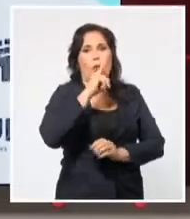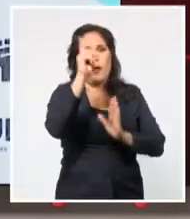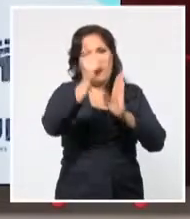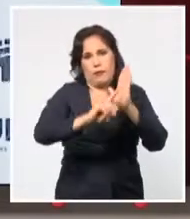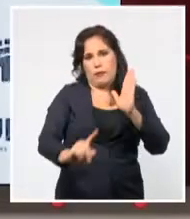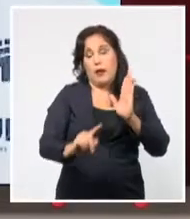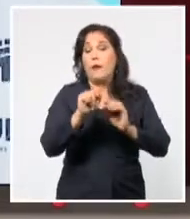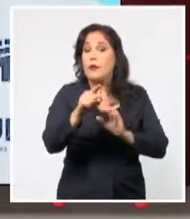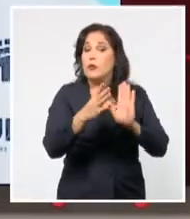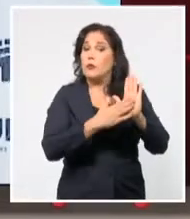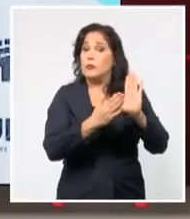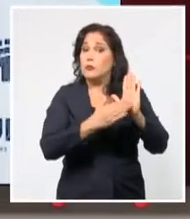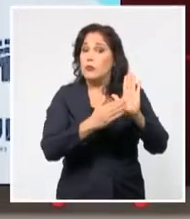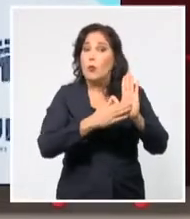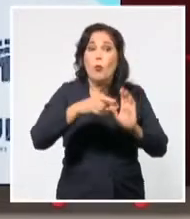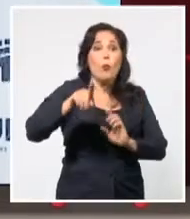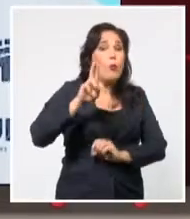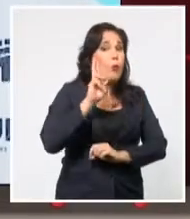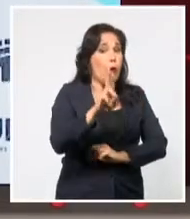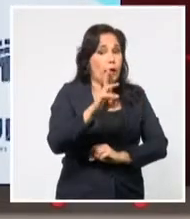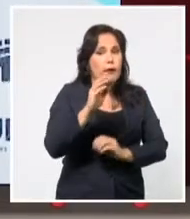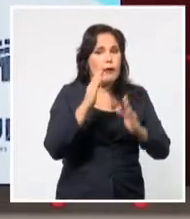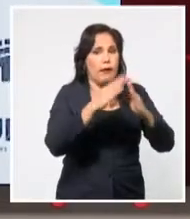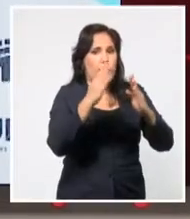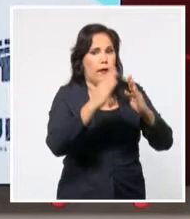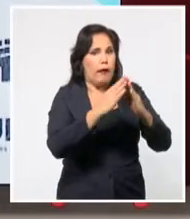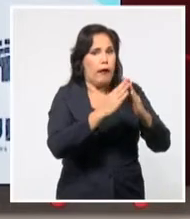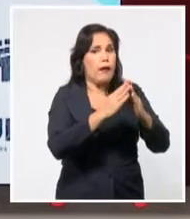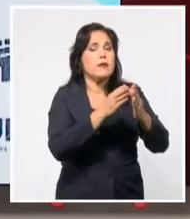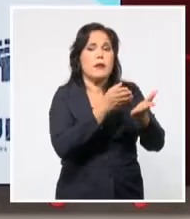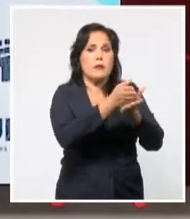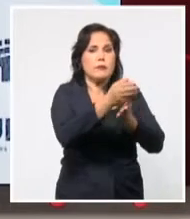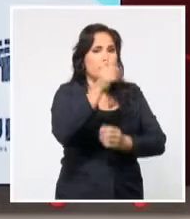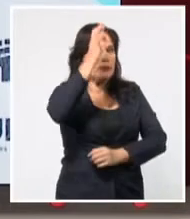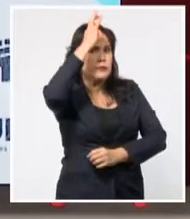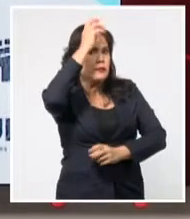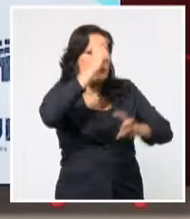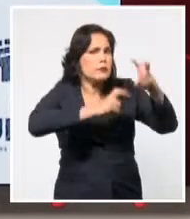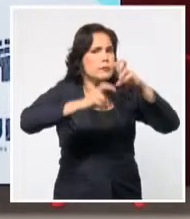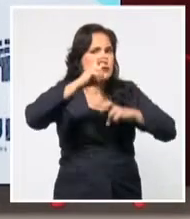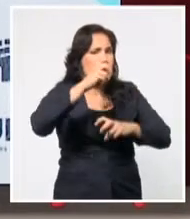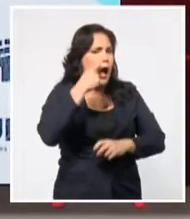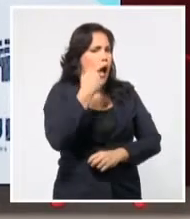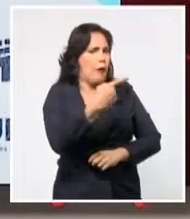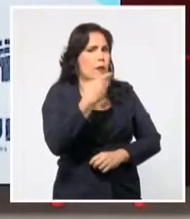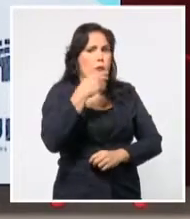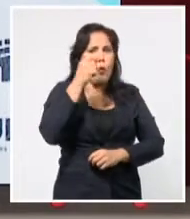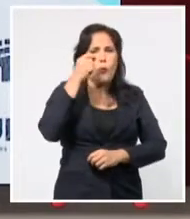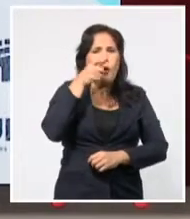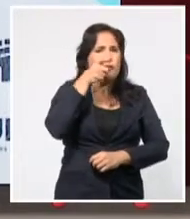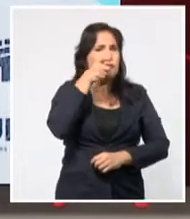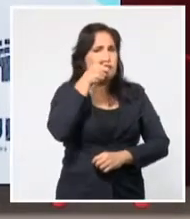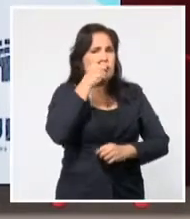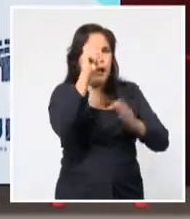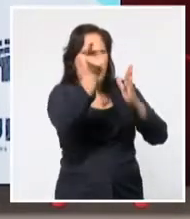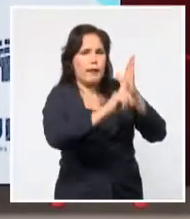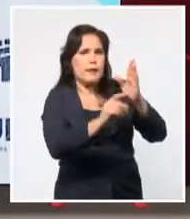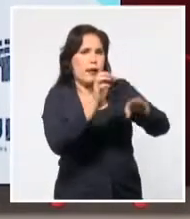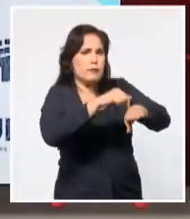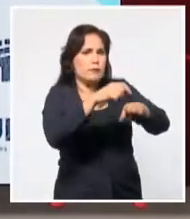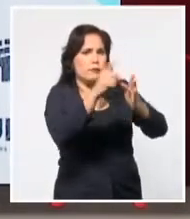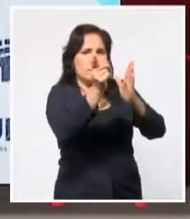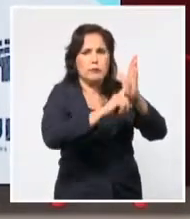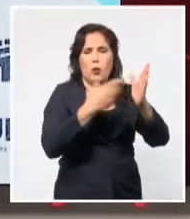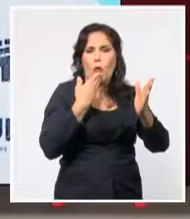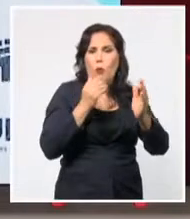que demuestran la urgencia de llegar a las comunidades con continuas inspecciones y chequeos sobre la lectura y/o el aumento